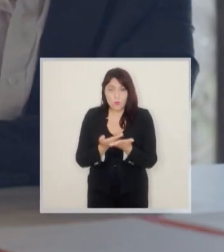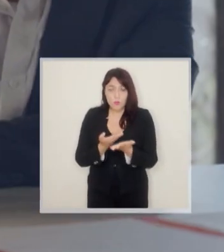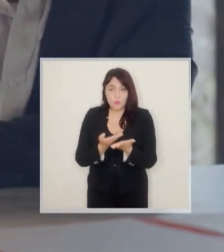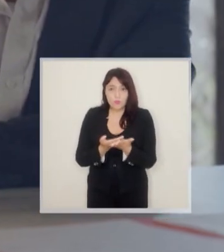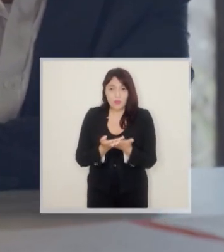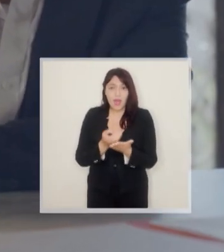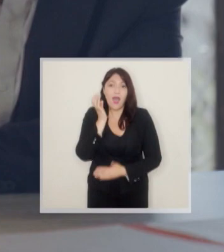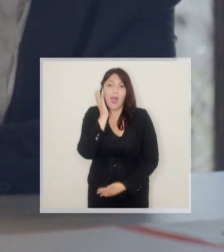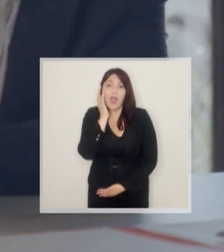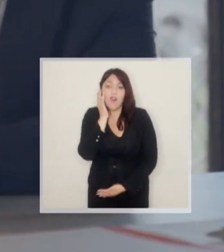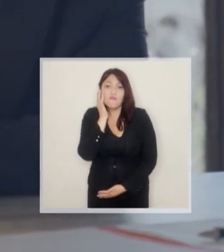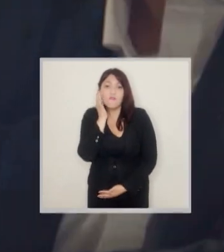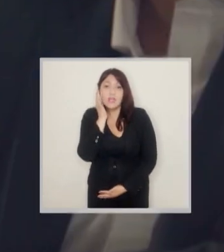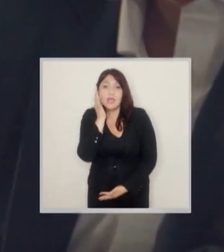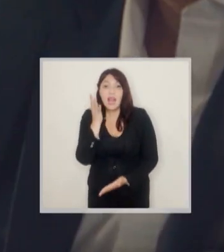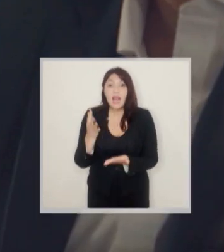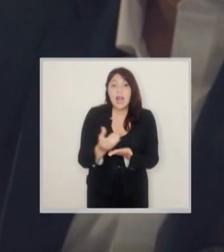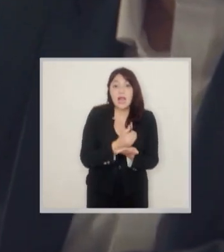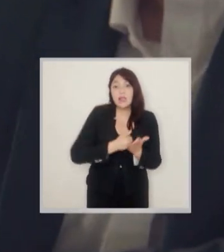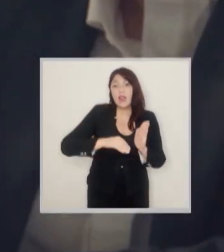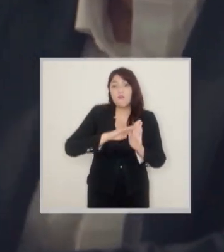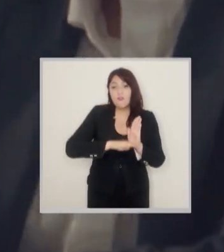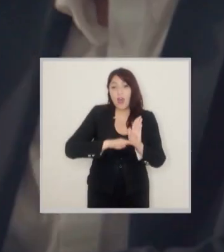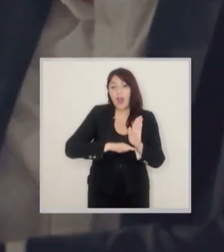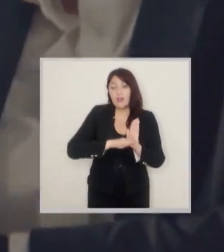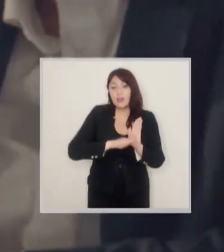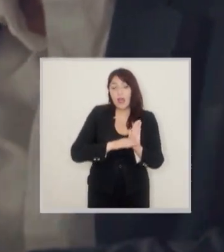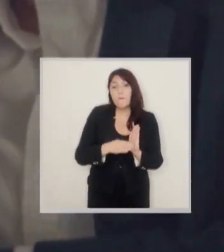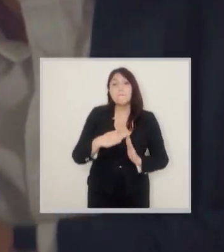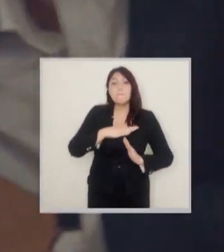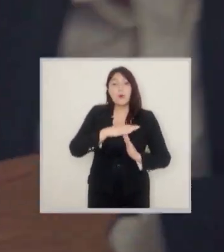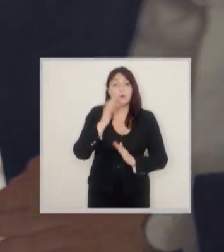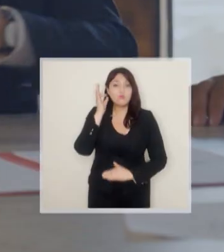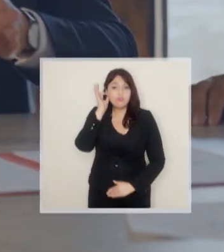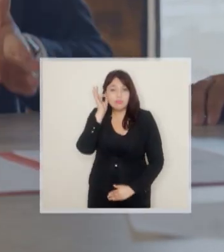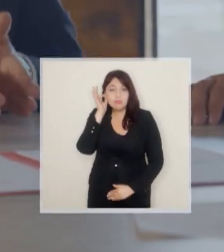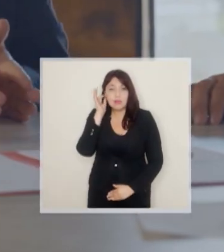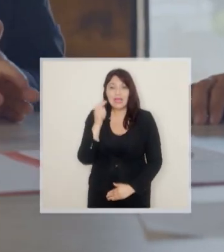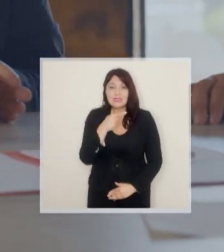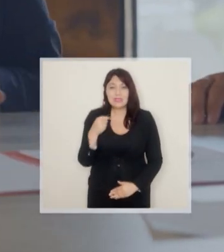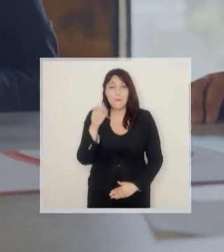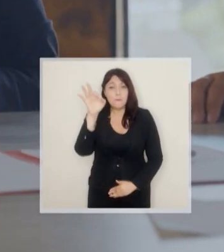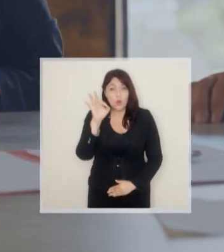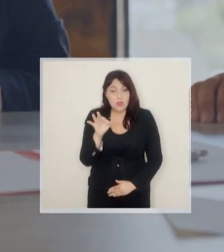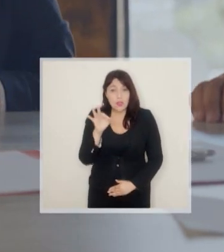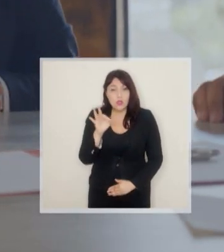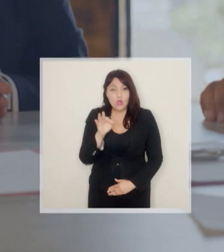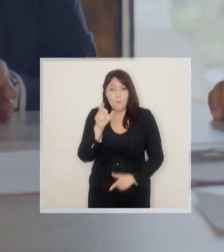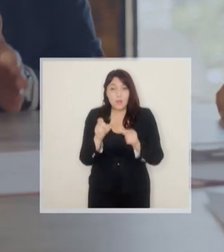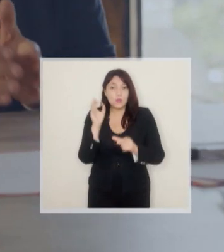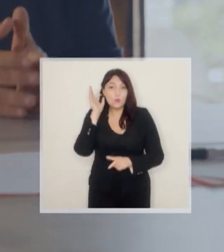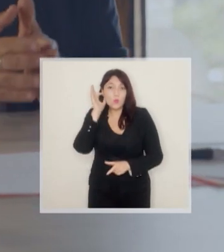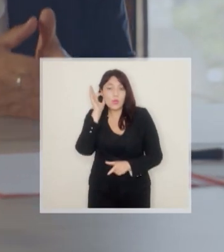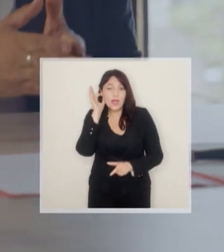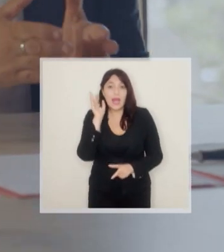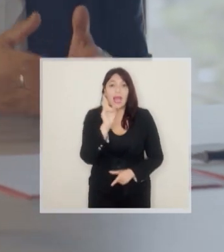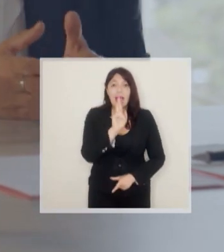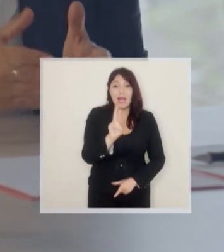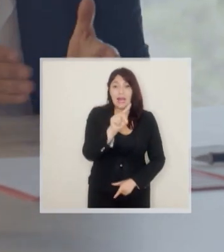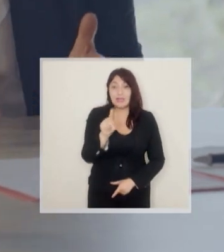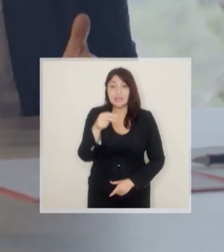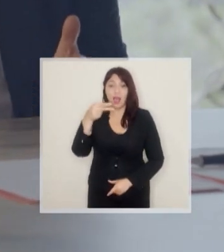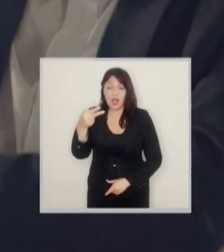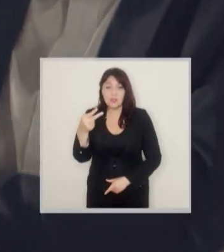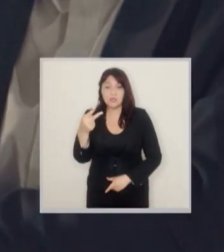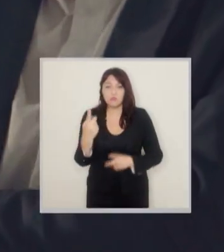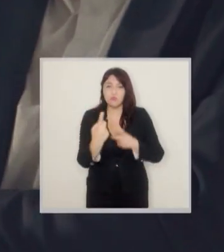Nosotros proponemos a partir de abril una renta básica universal provisoria femenina, que el 100% de las mujeres en el registro social de hogares,